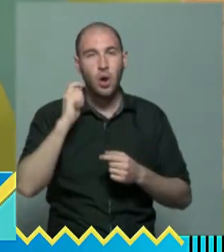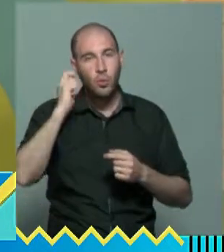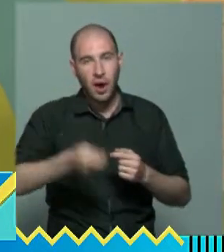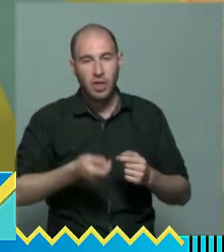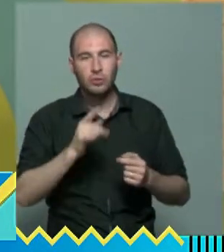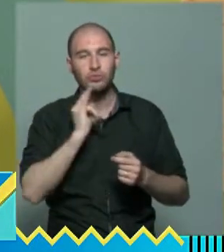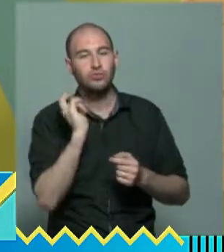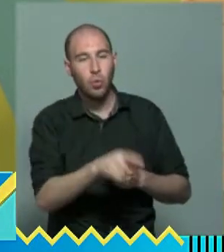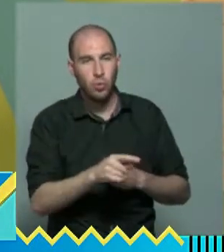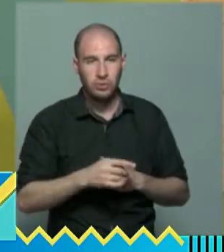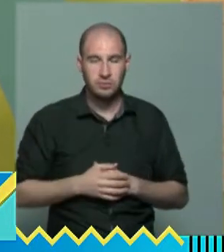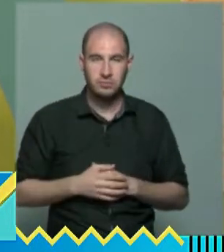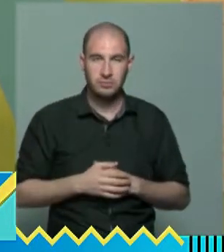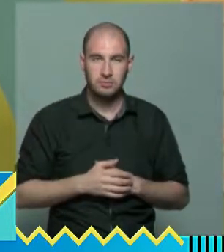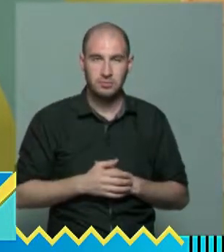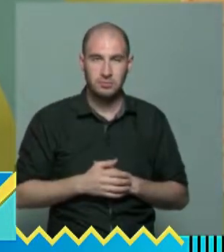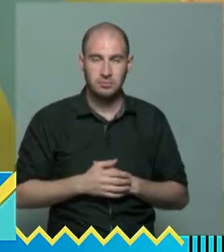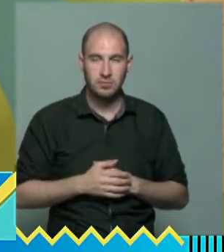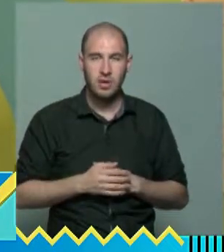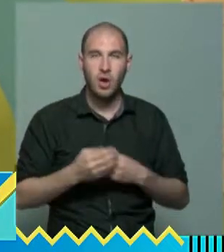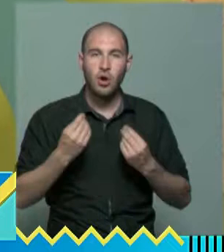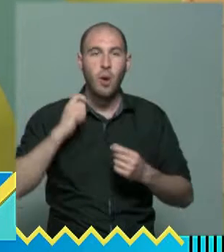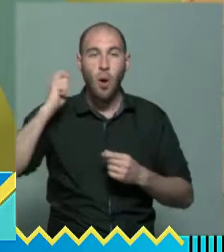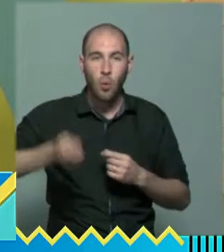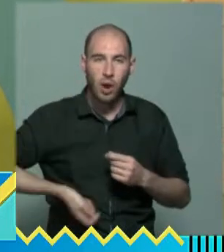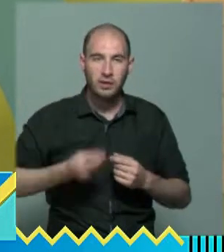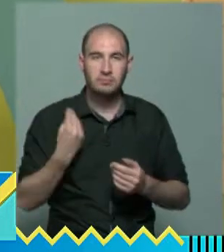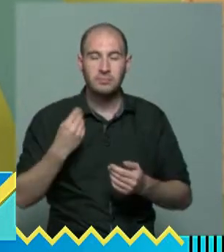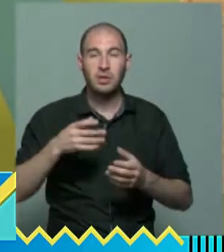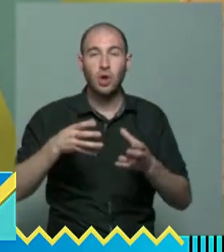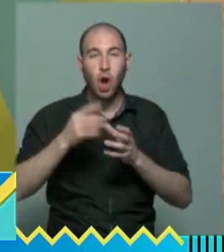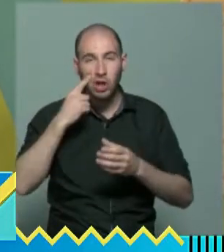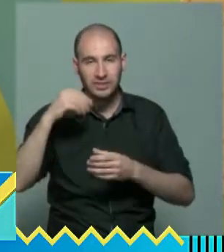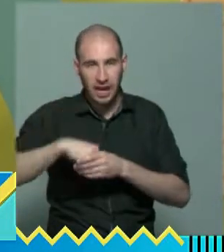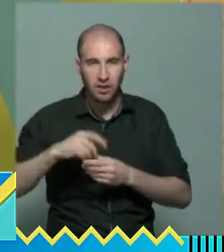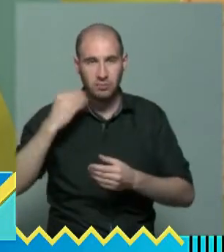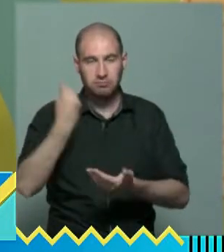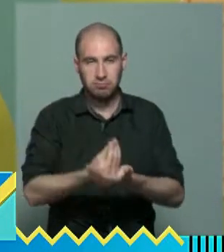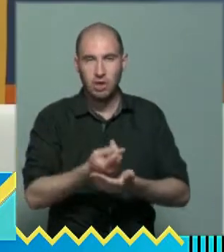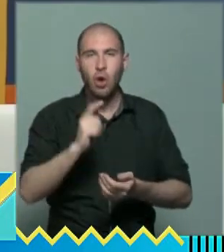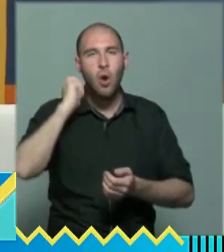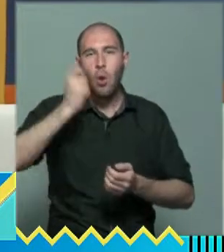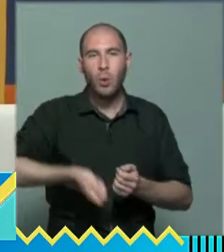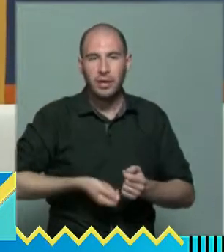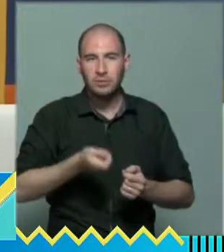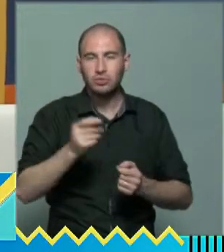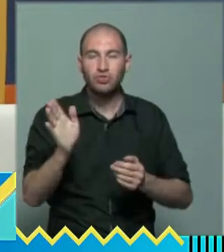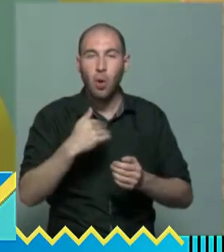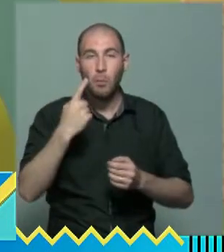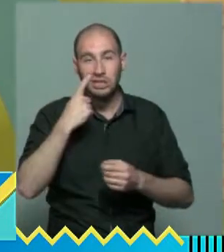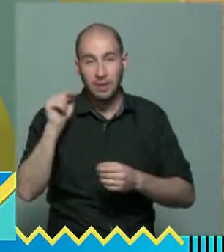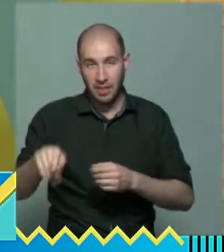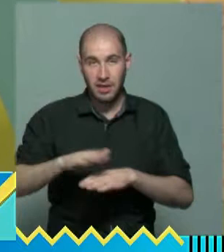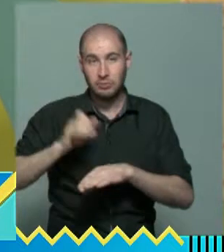juzgado administrativo a través de un juez nombrado por el Consejo Deliberante. Esto no es que un juez, todo lo hace el